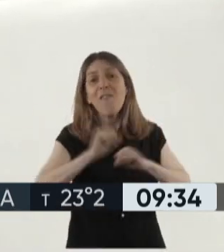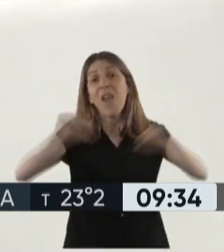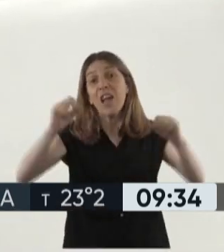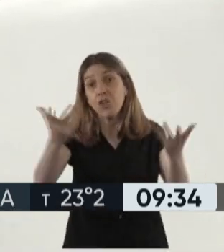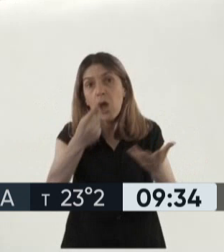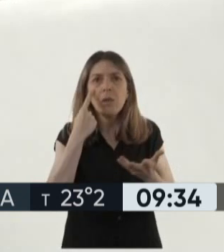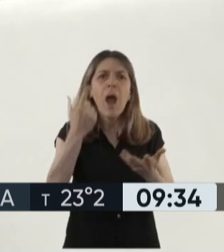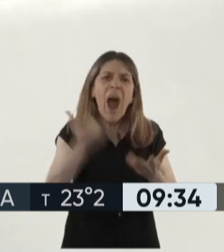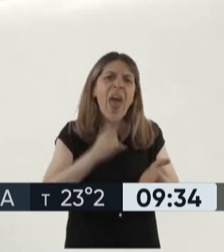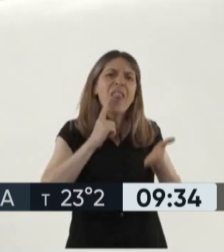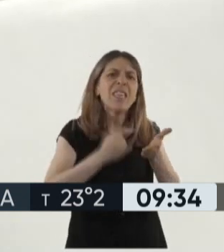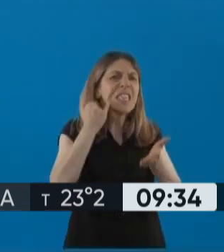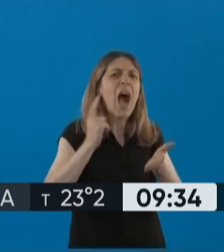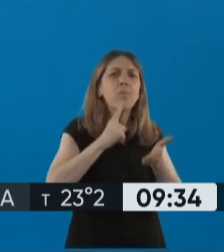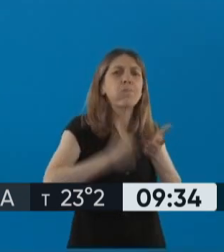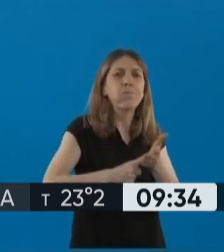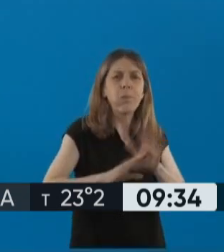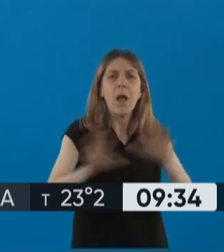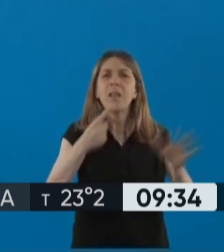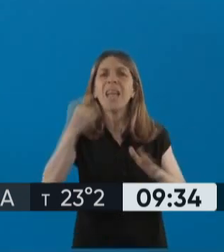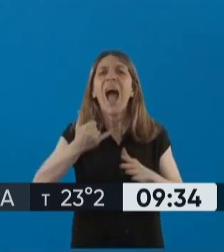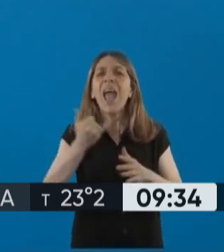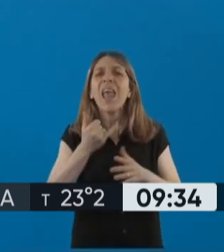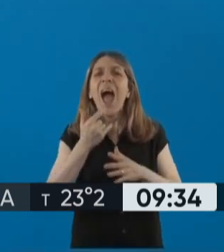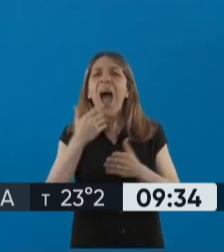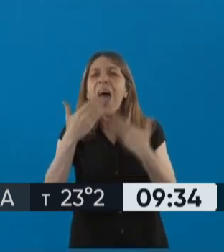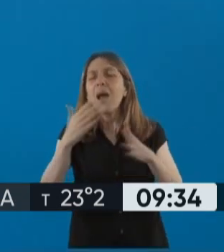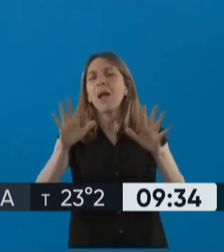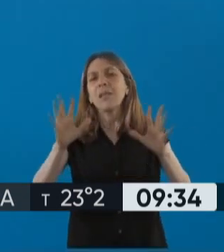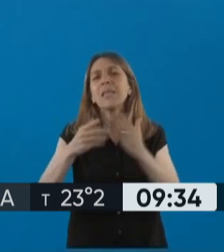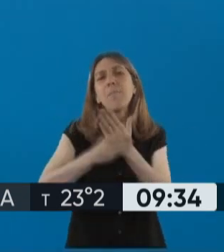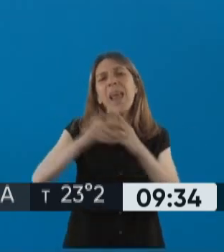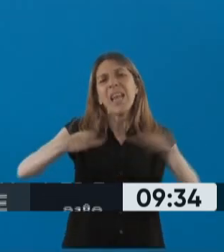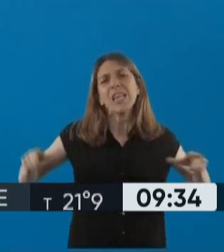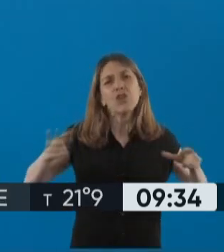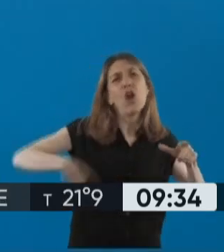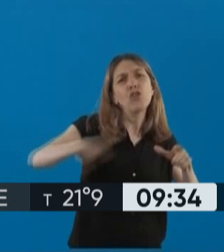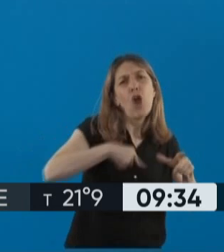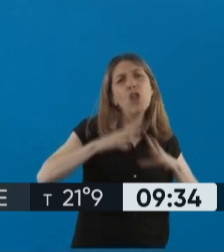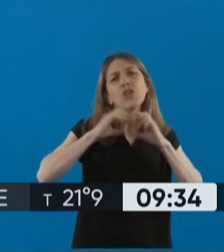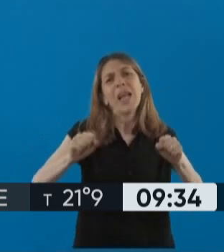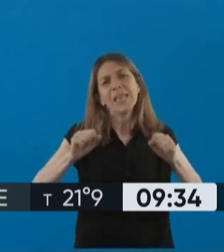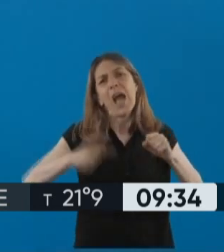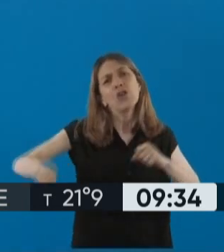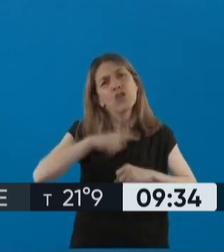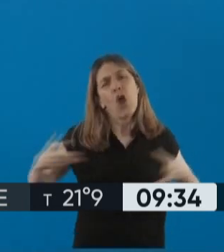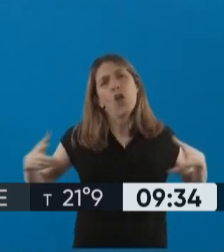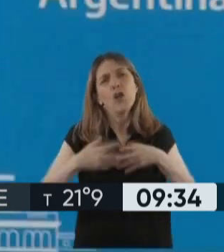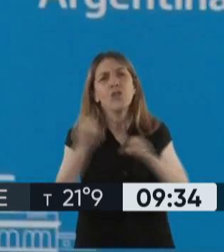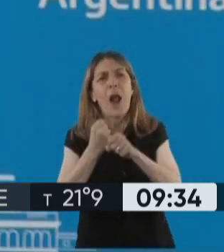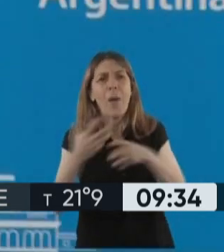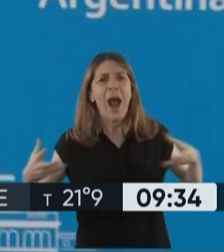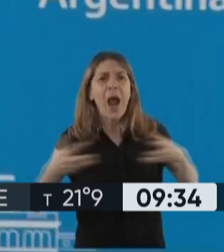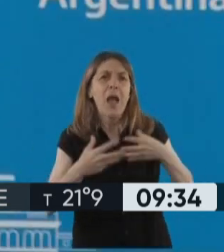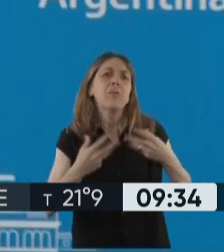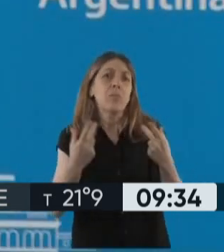hay definiciones y cuándo va a haber anuncios. No hay cruces entre ministros, hay declaraciones más o menos afortunadas. Todos los ministros y los secretarios trabajan conjuntamente y son